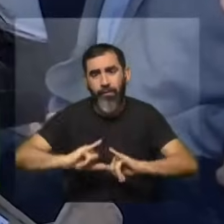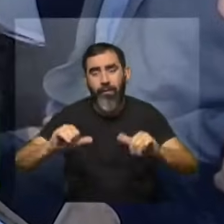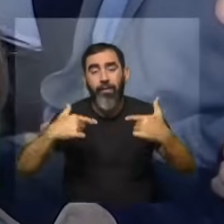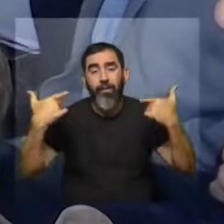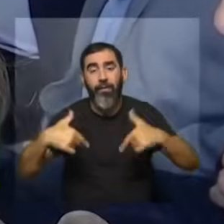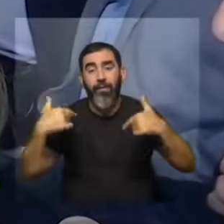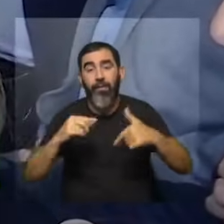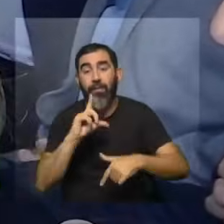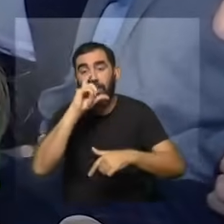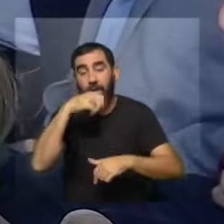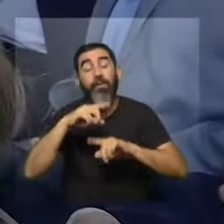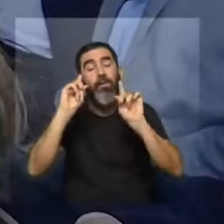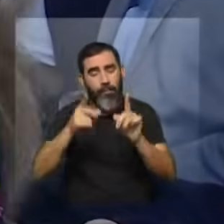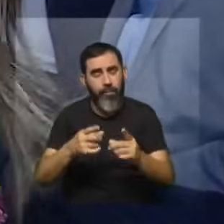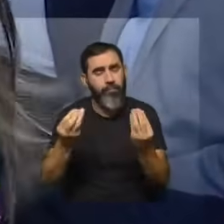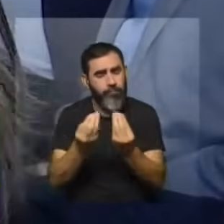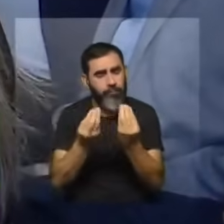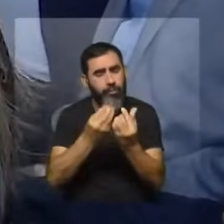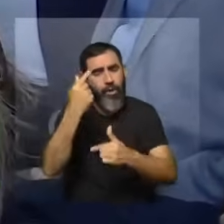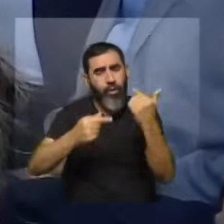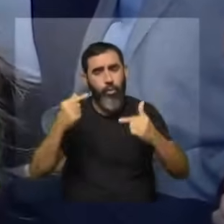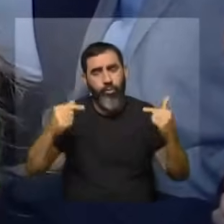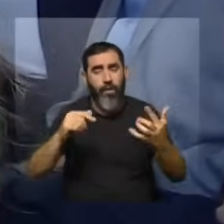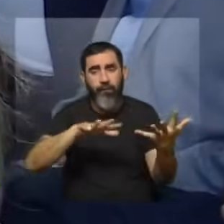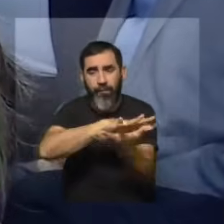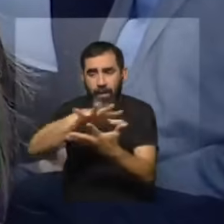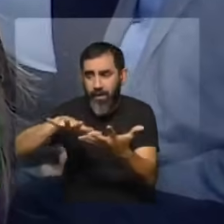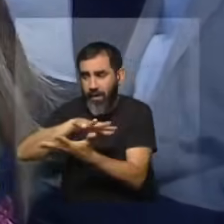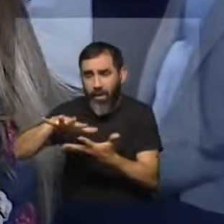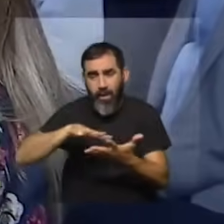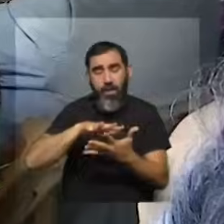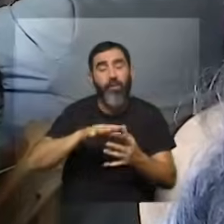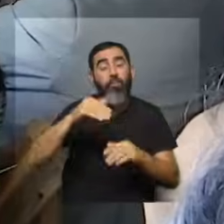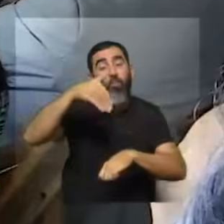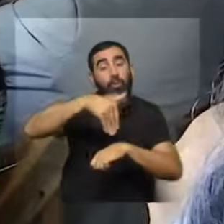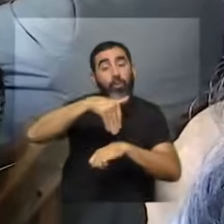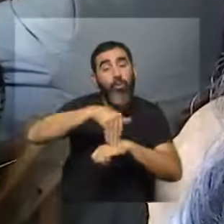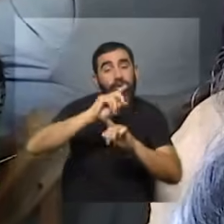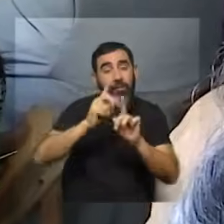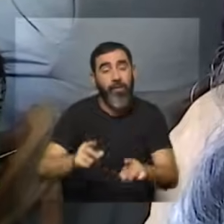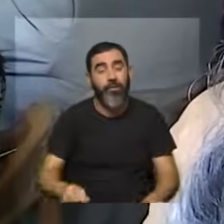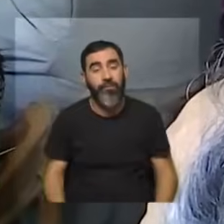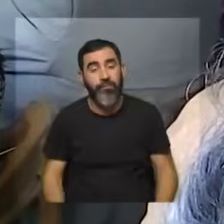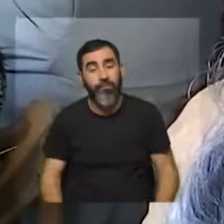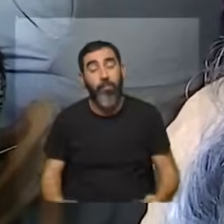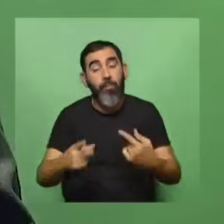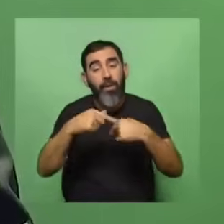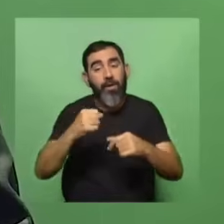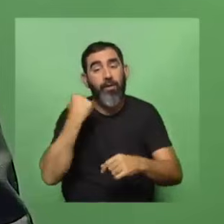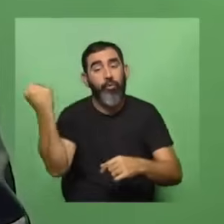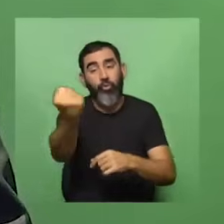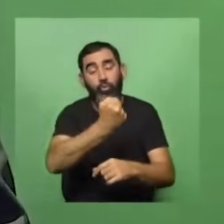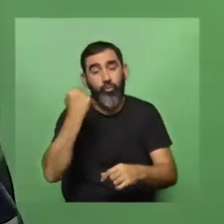de Montevideo, también con una cantidad de anclaje barrial, una cantidad de anclaje municipal, que para nosotros es